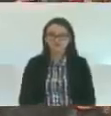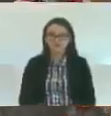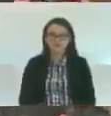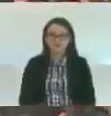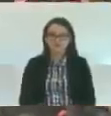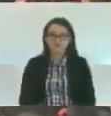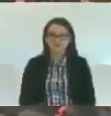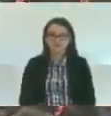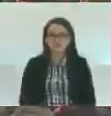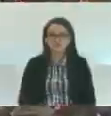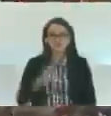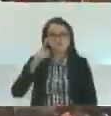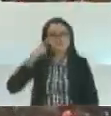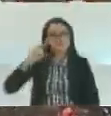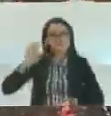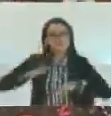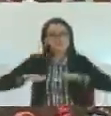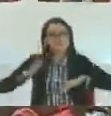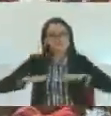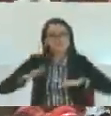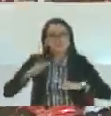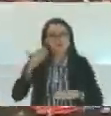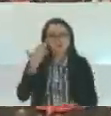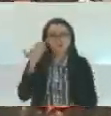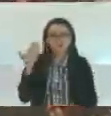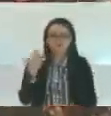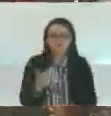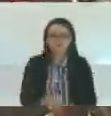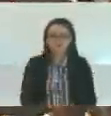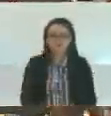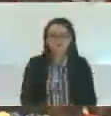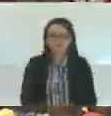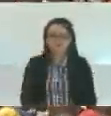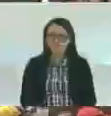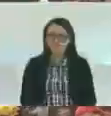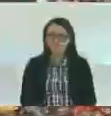¡Que suenen los tambores!